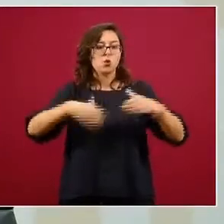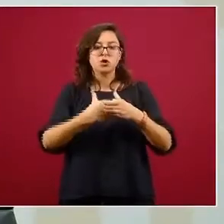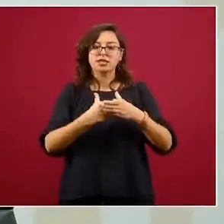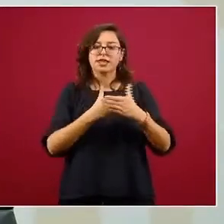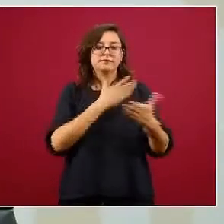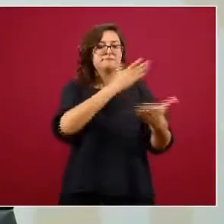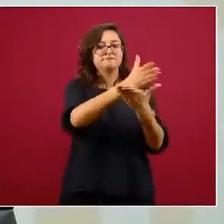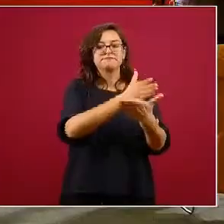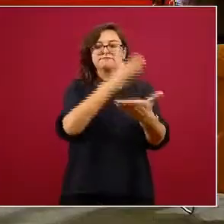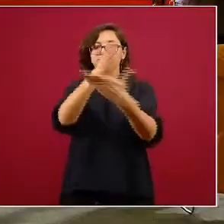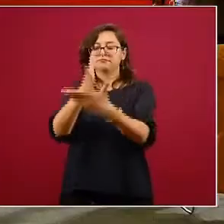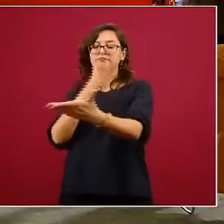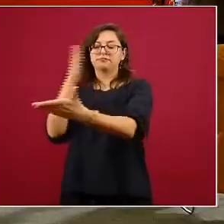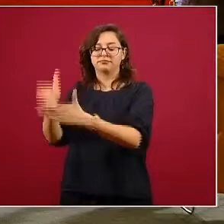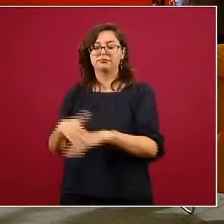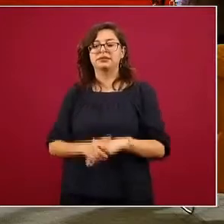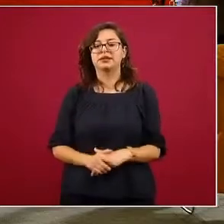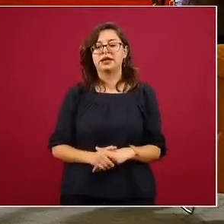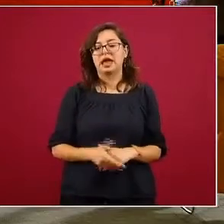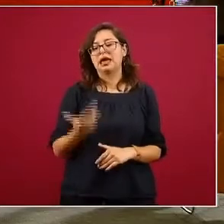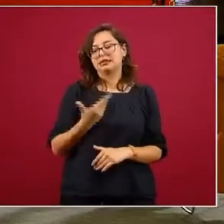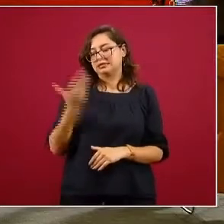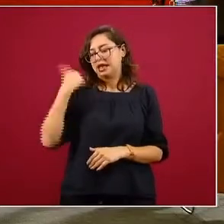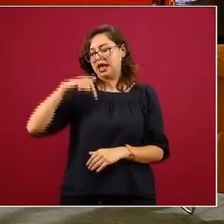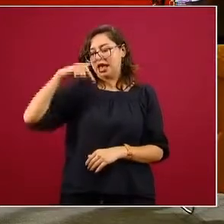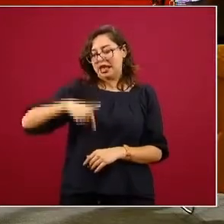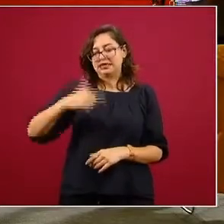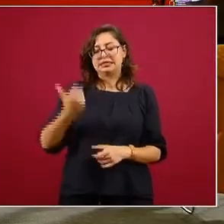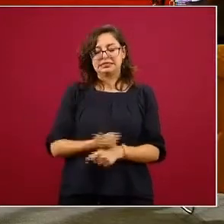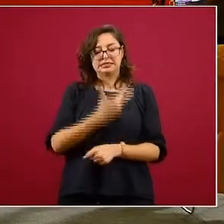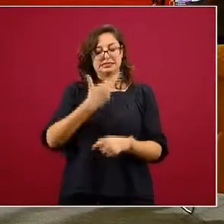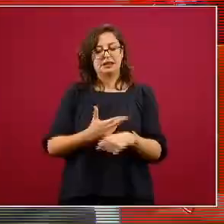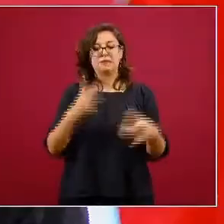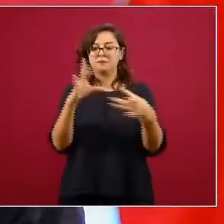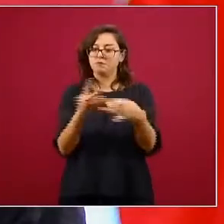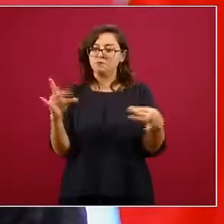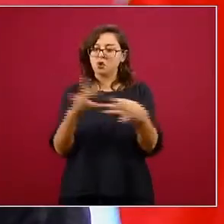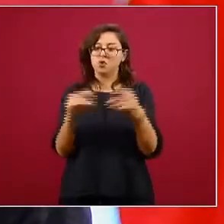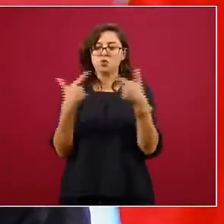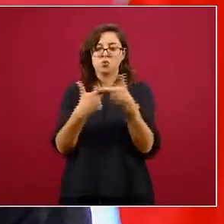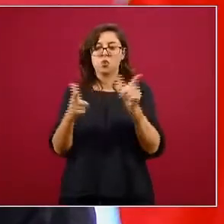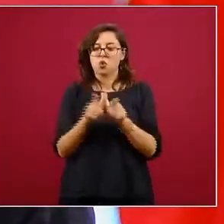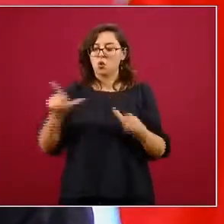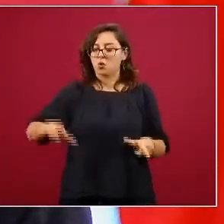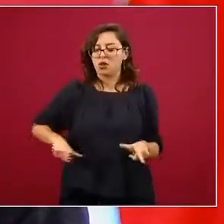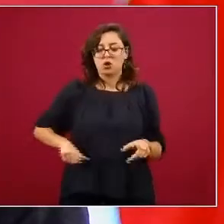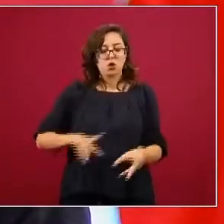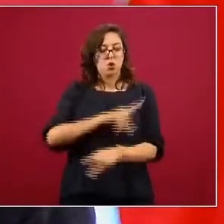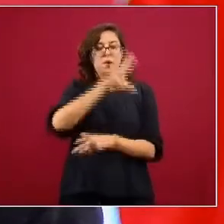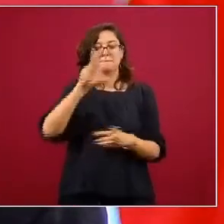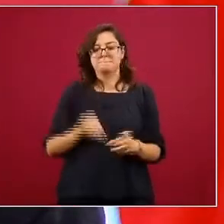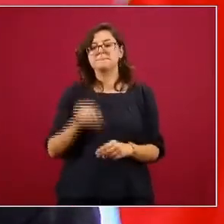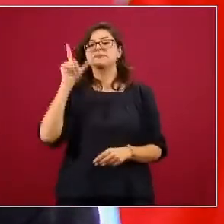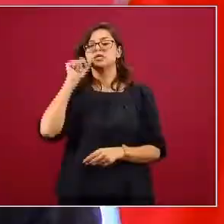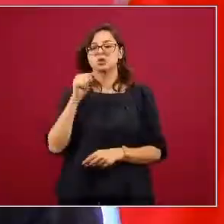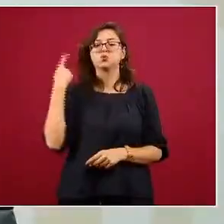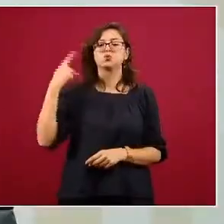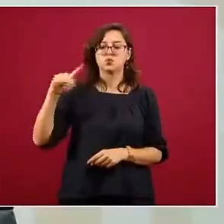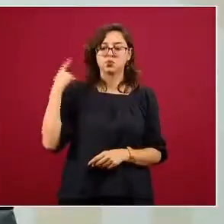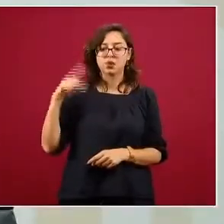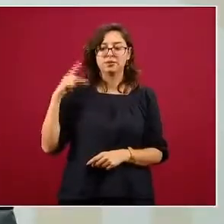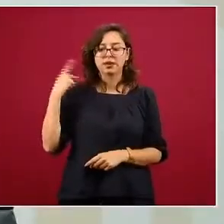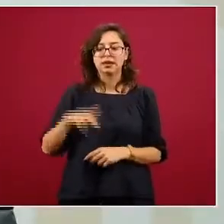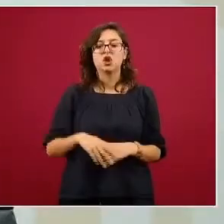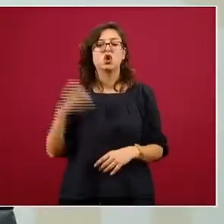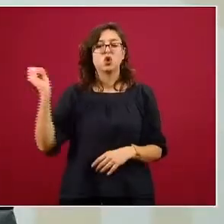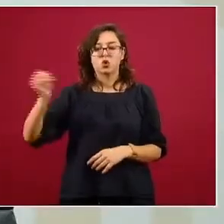y el bienestar. Lo que explicamos aquí con la secretaria Albores, es un grupo de todo el gobierno. Entonces mañana vamos a Puebla, mañana vamos a tener